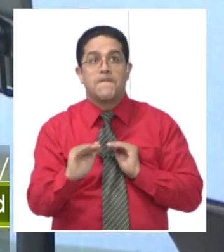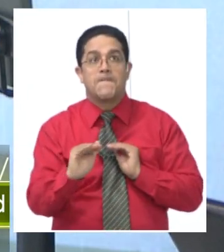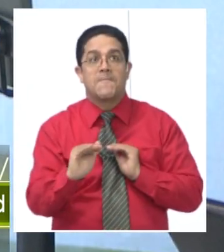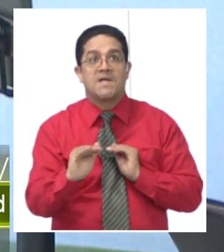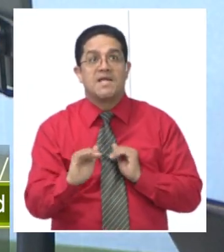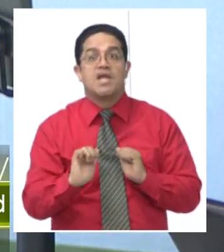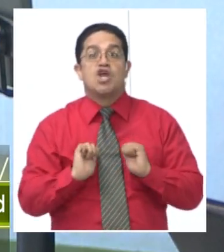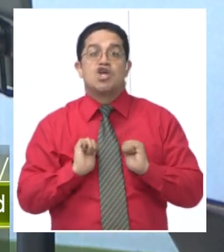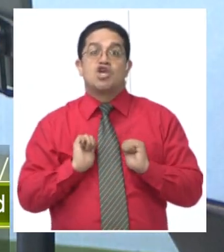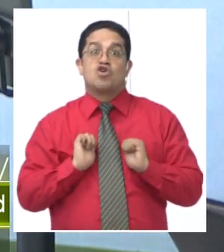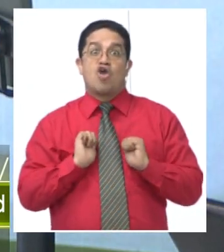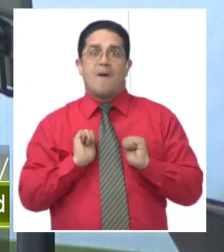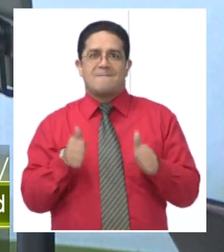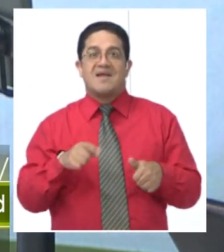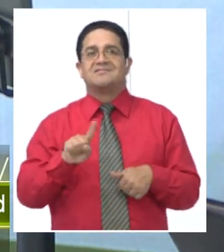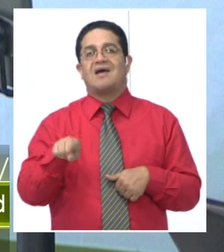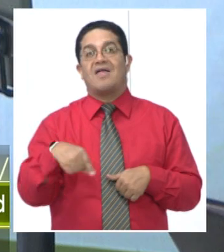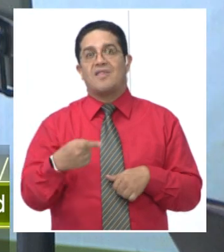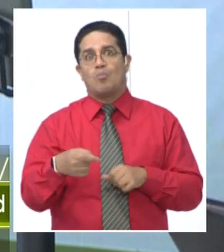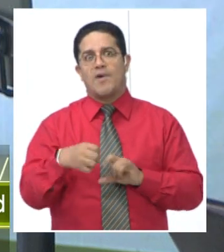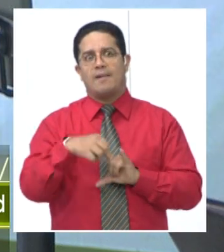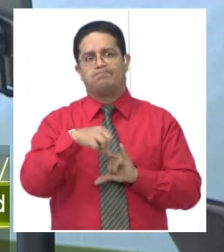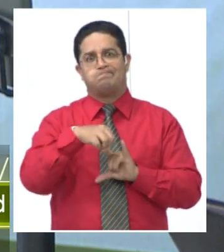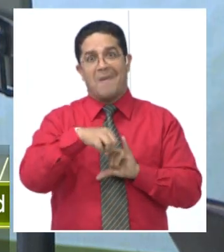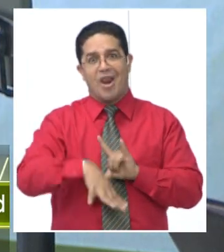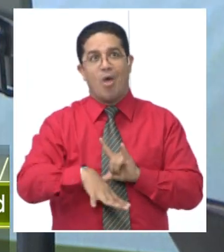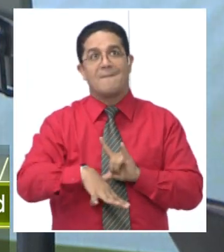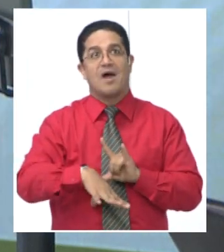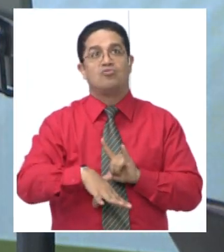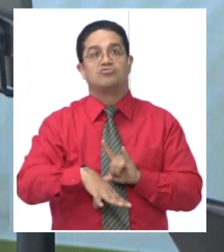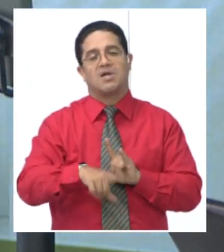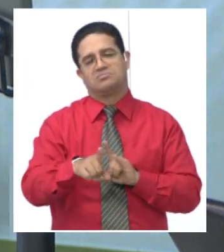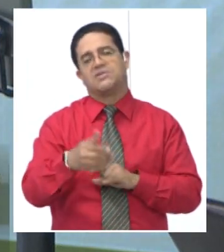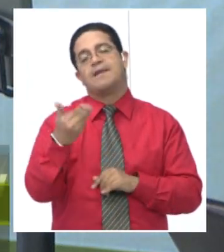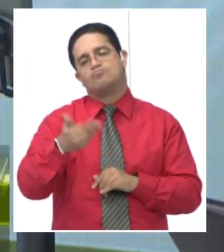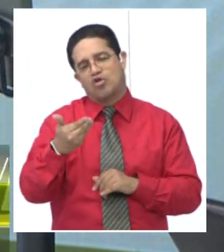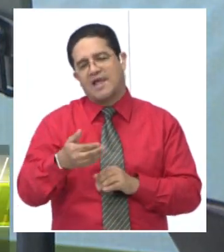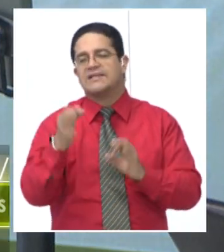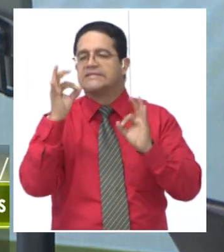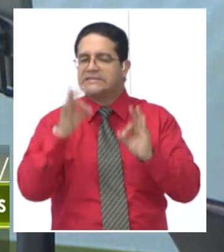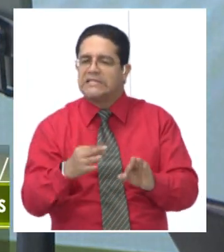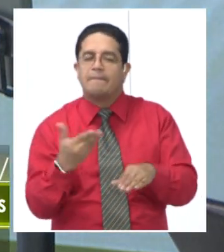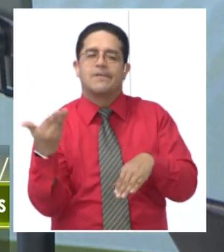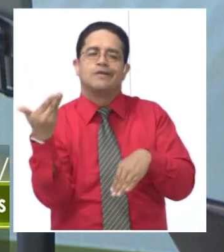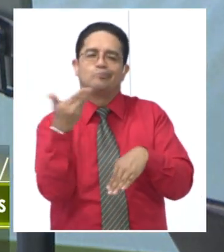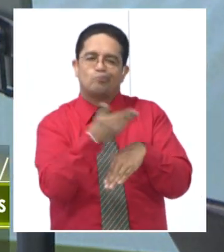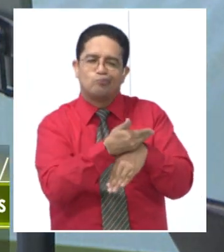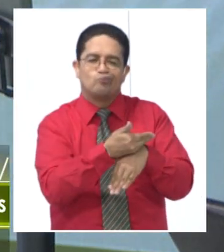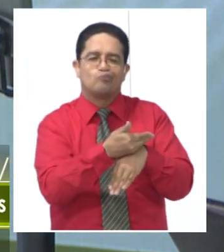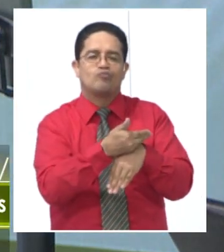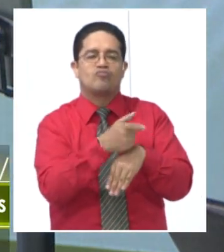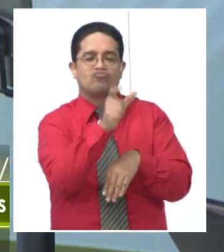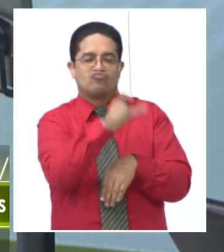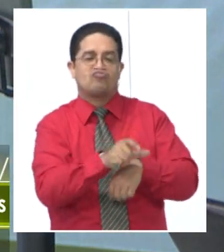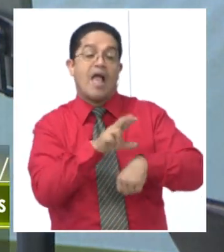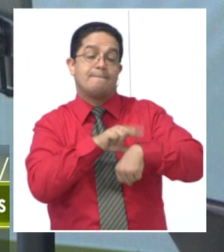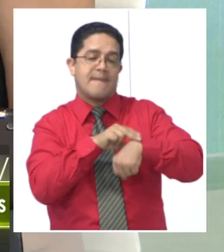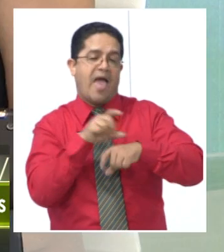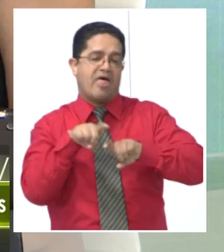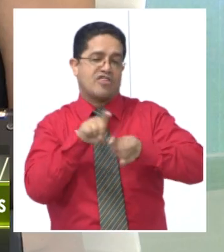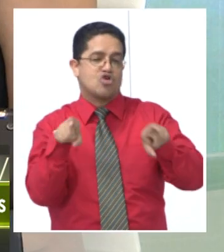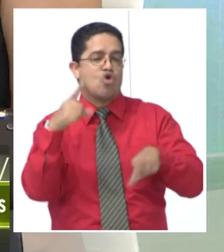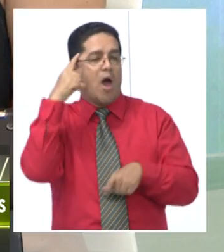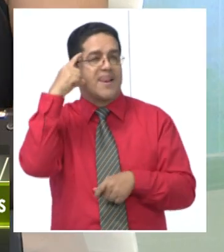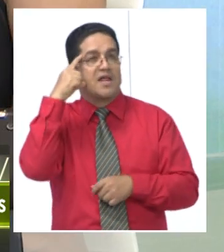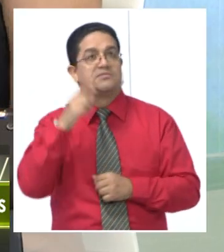en la posmenopausia. Entonces es muy importante no parar el chequeo ginecológico ni siquiera después de esta edad. Sí, esto es